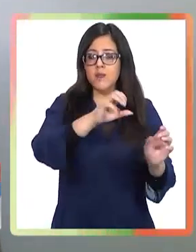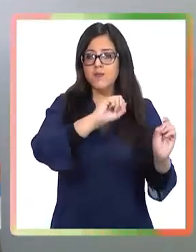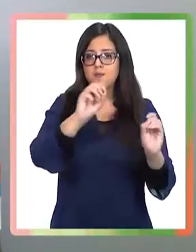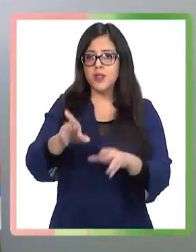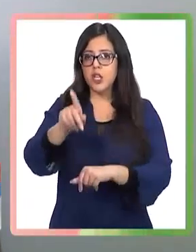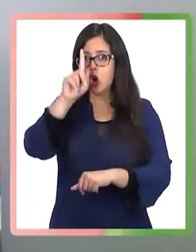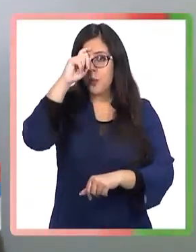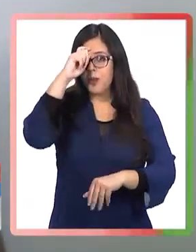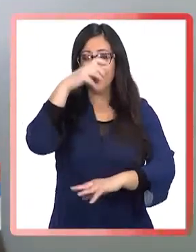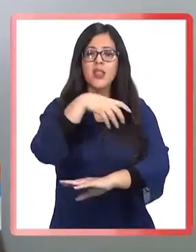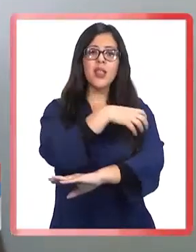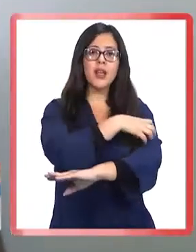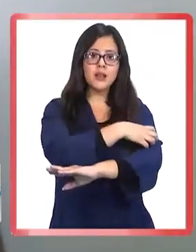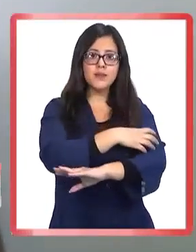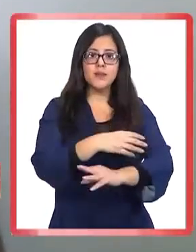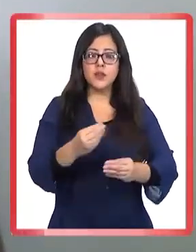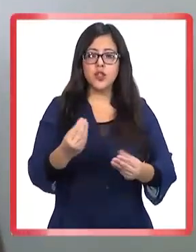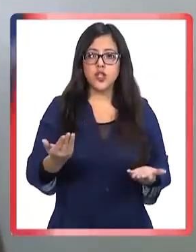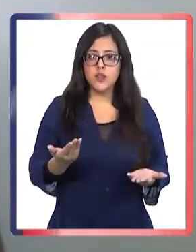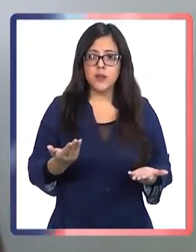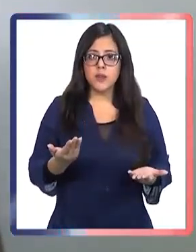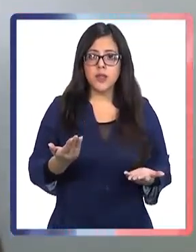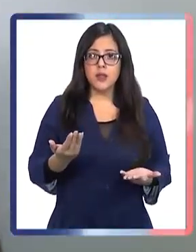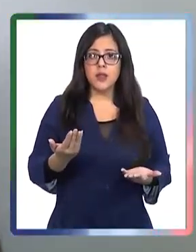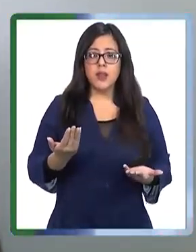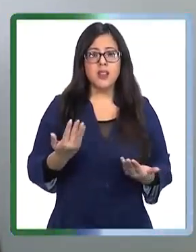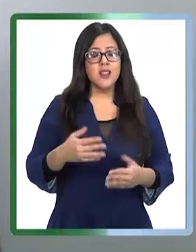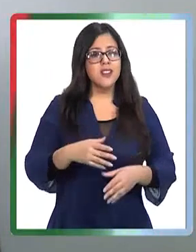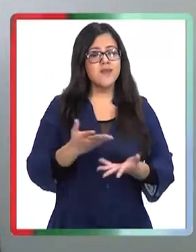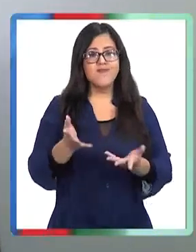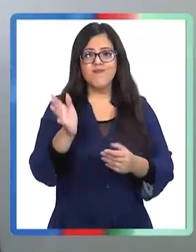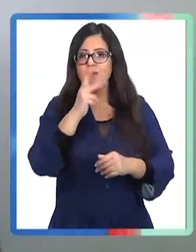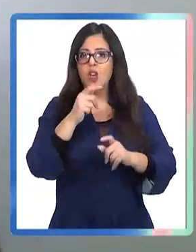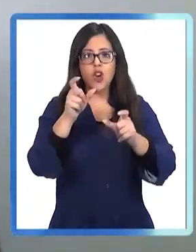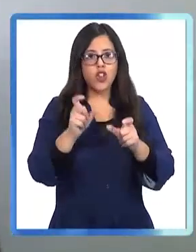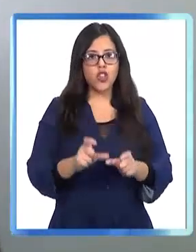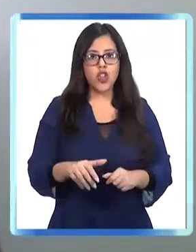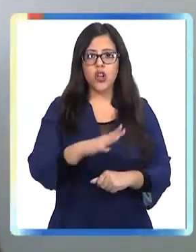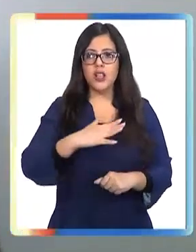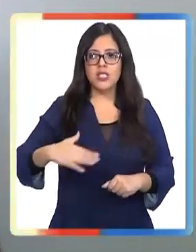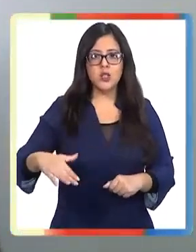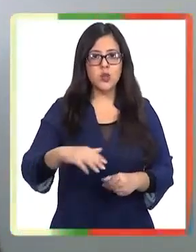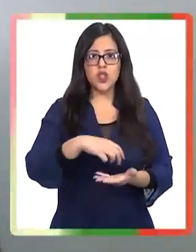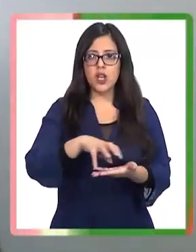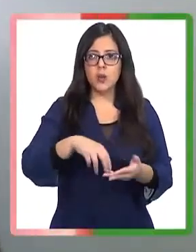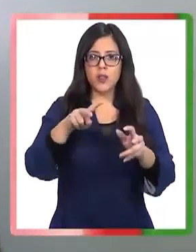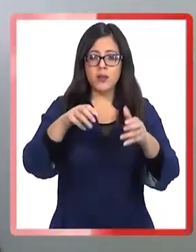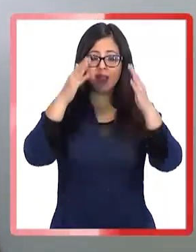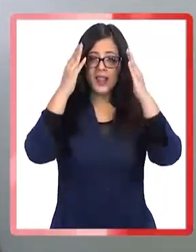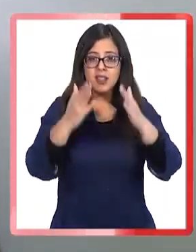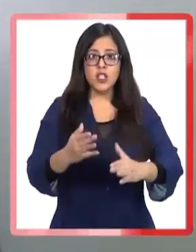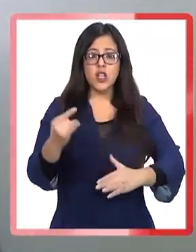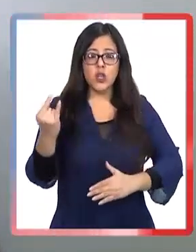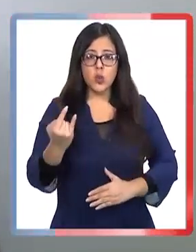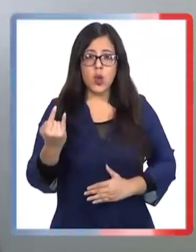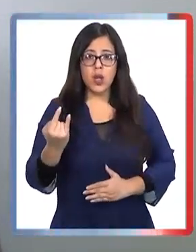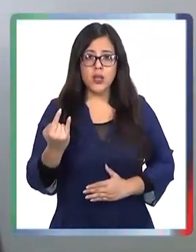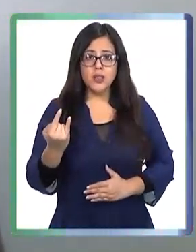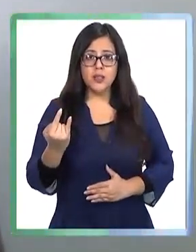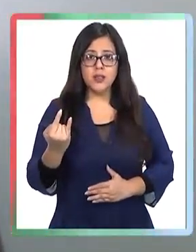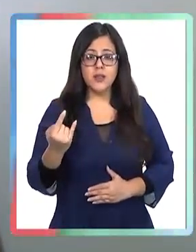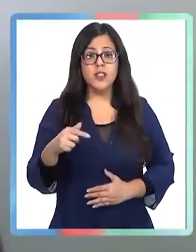hospital regional. Claramente está desbordada la situación en nuestra comuna en cuanto a atención de